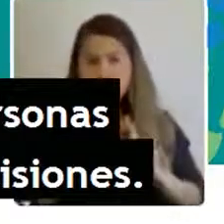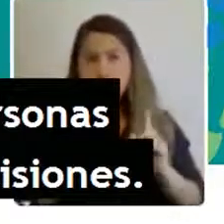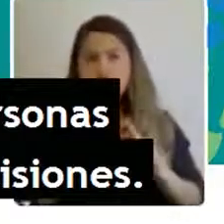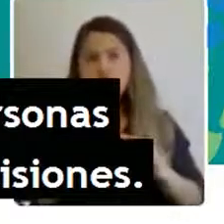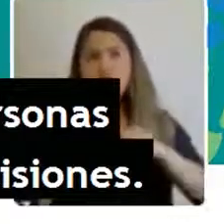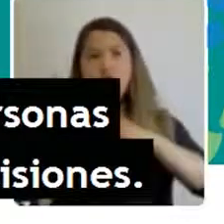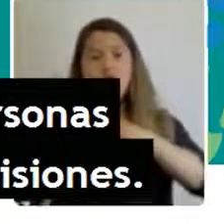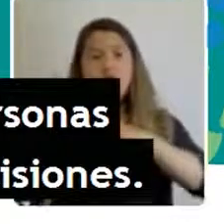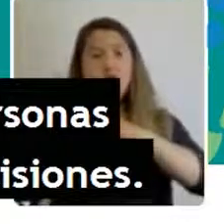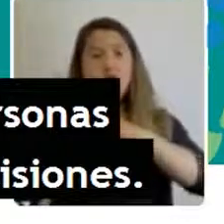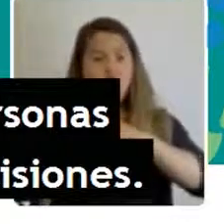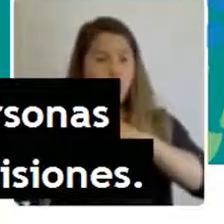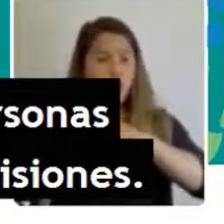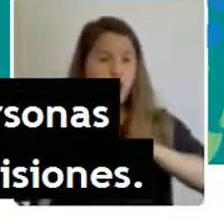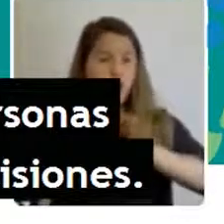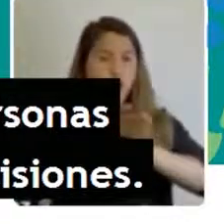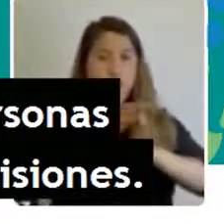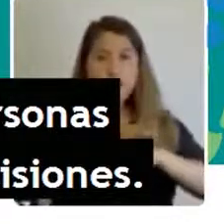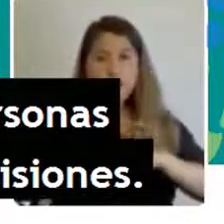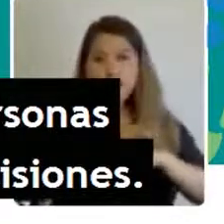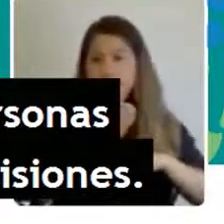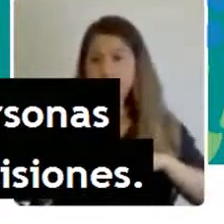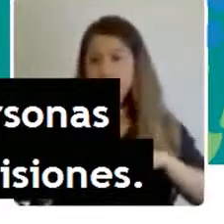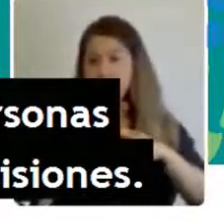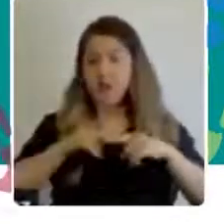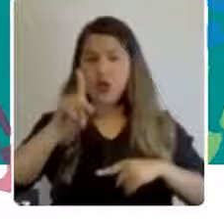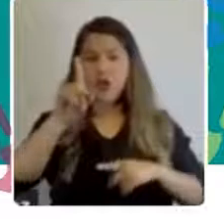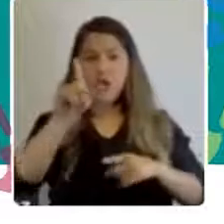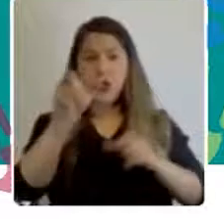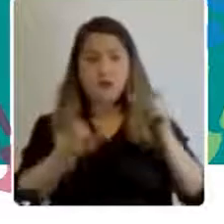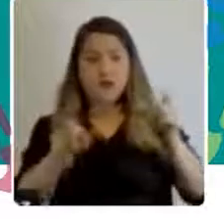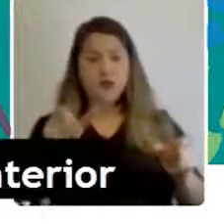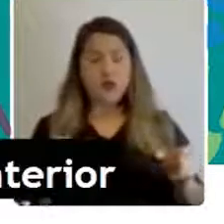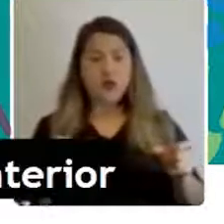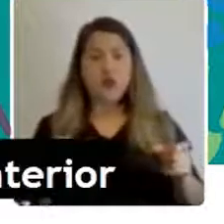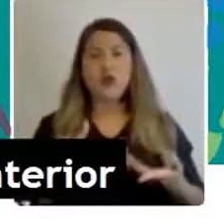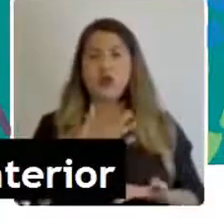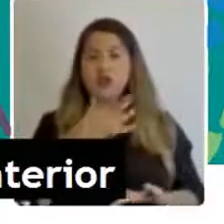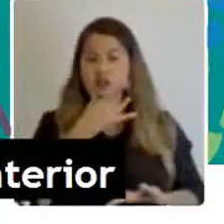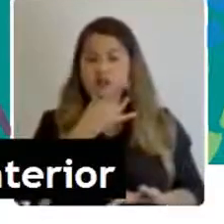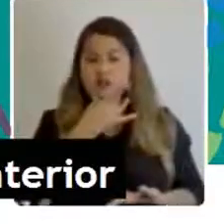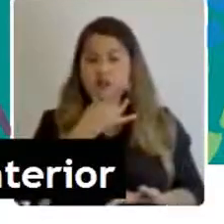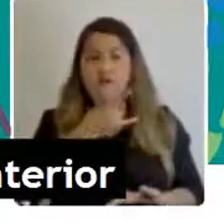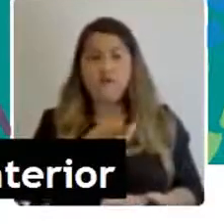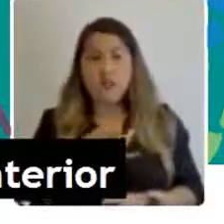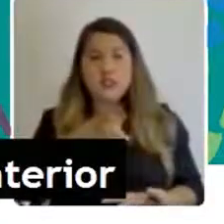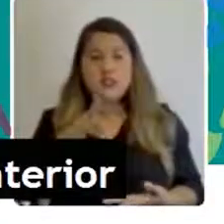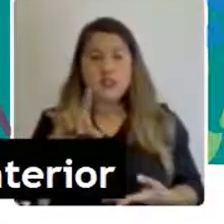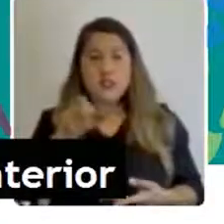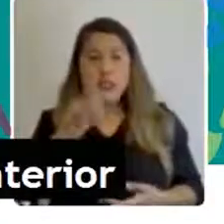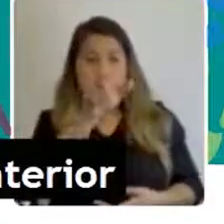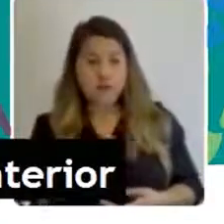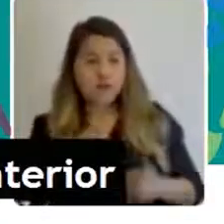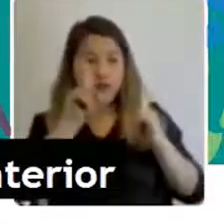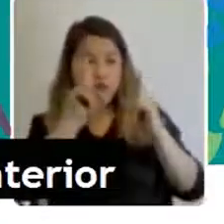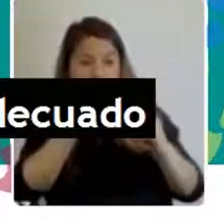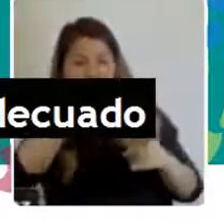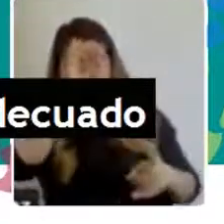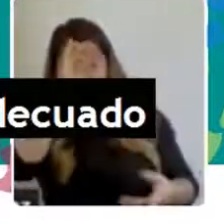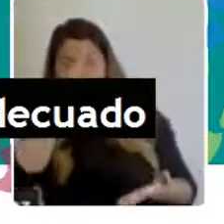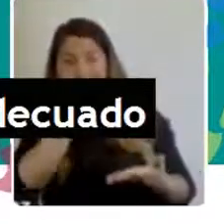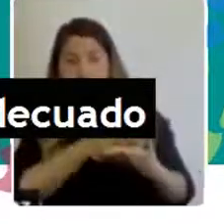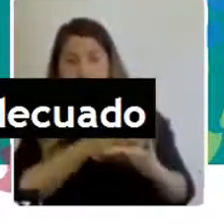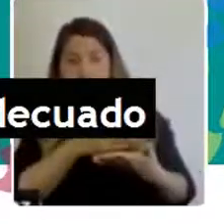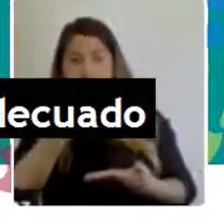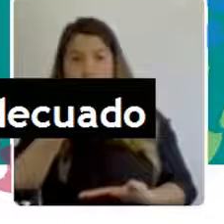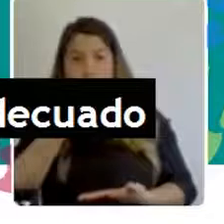personas, y que facilita notablemente la toma de decisiones. Segundo, y relacionado también con lo anterior,